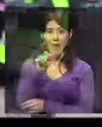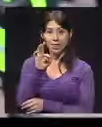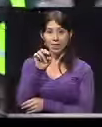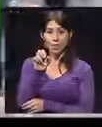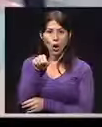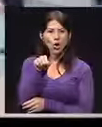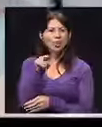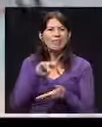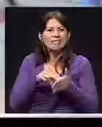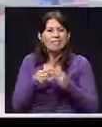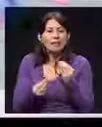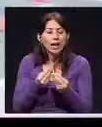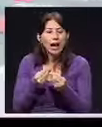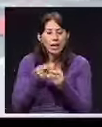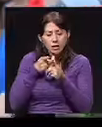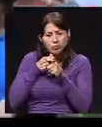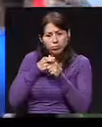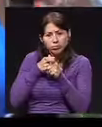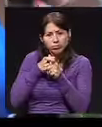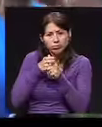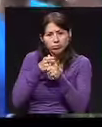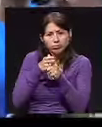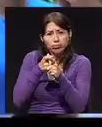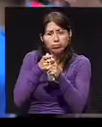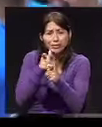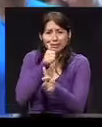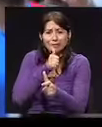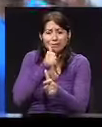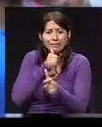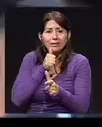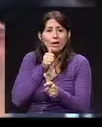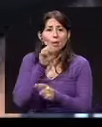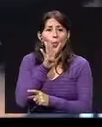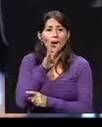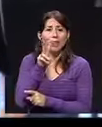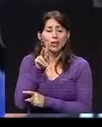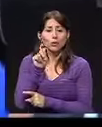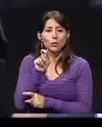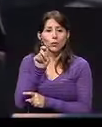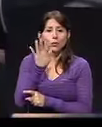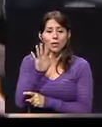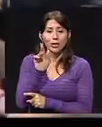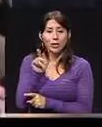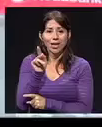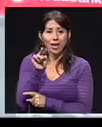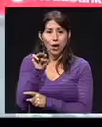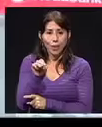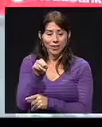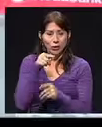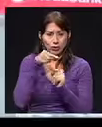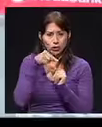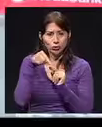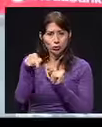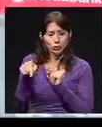Una maratón es una prueba de resistencia atlética que consiste en correr 42.125 kilómetros.